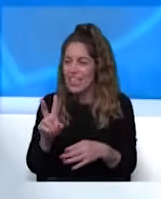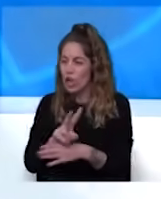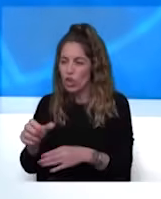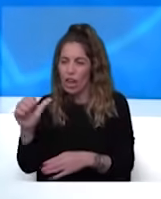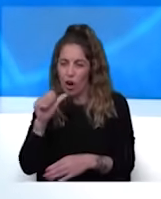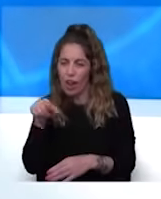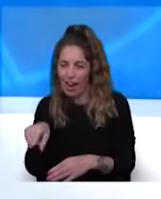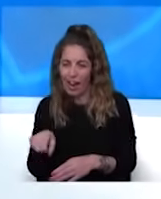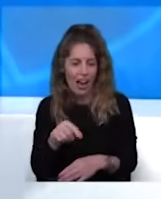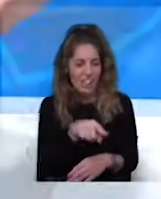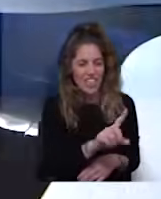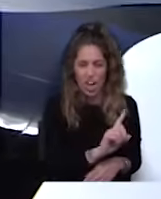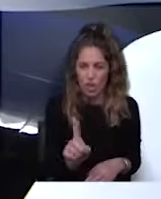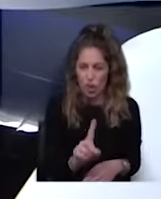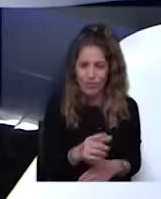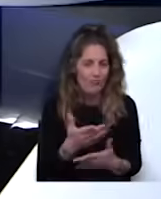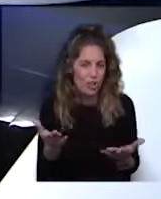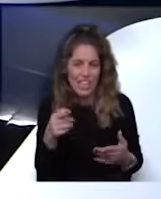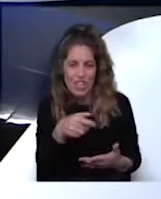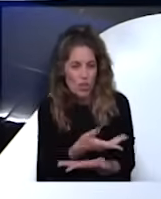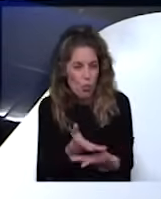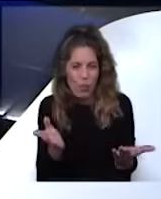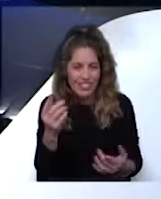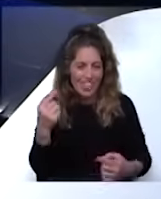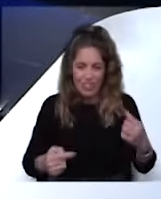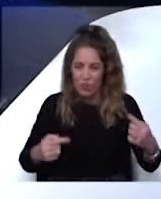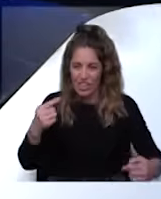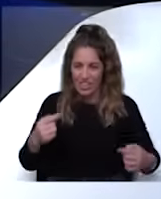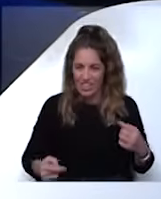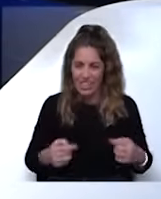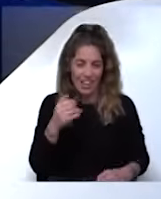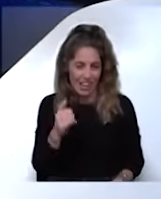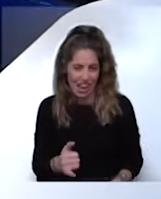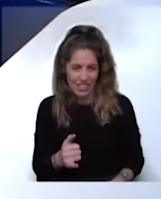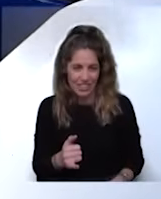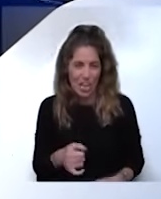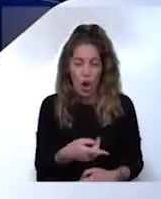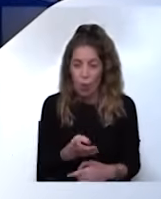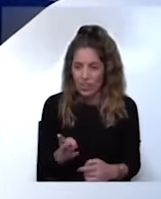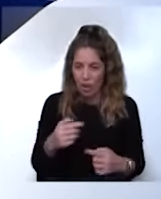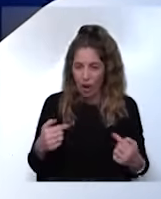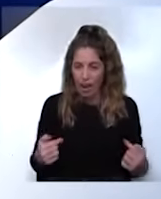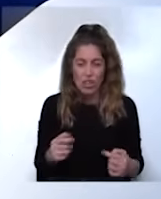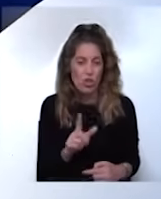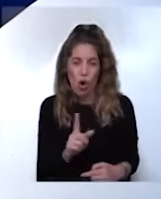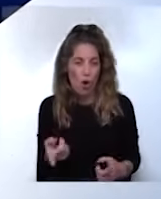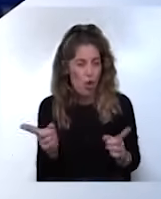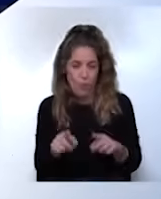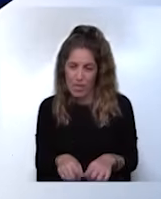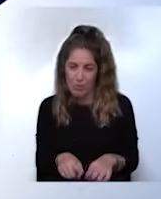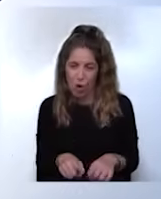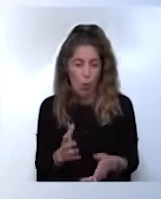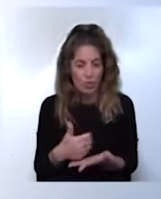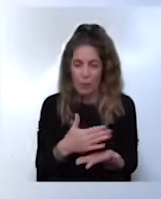alcohol acá allá tampoco Entonces eso muestra las diferencias que hay en cuanto a que no no es lo mismo un